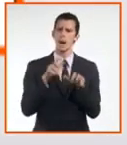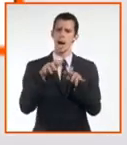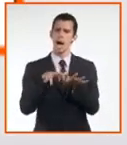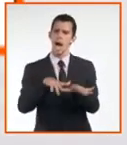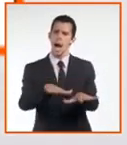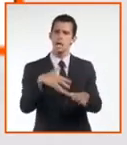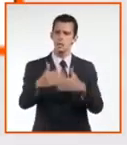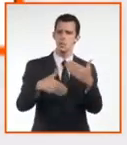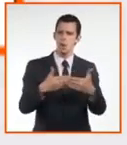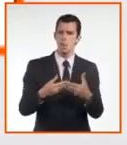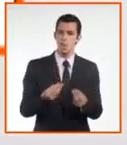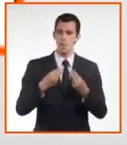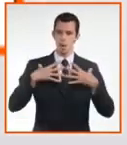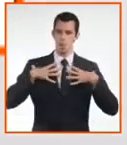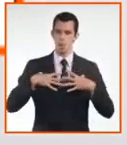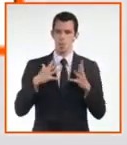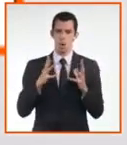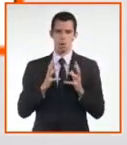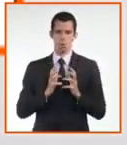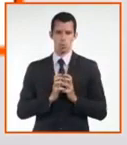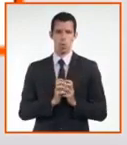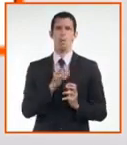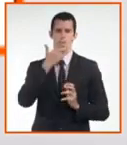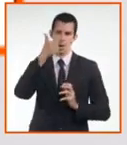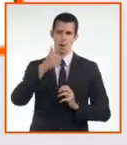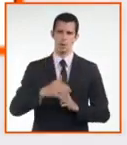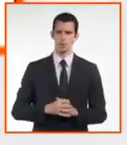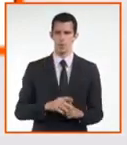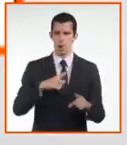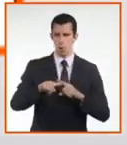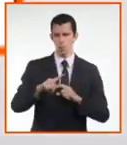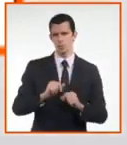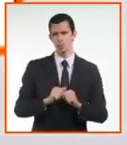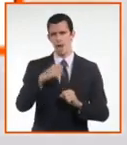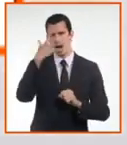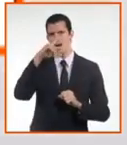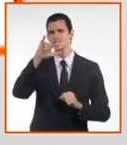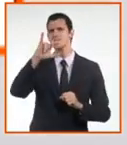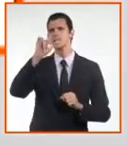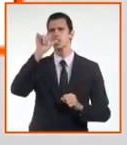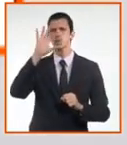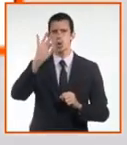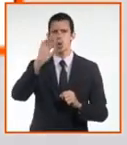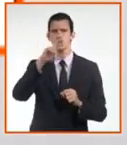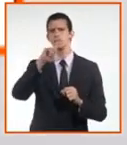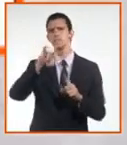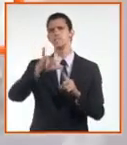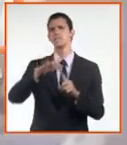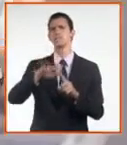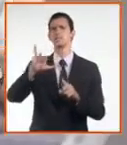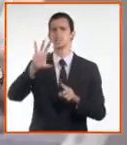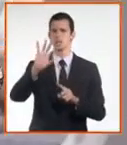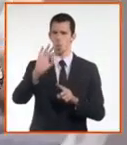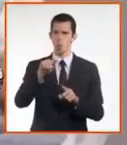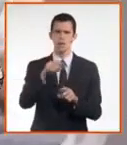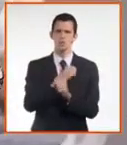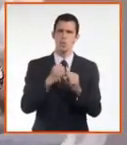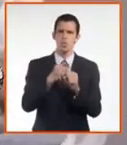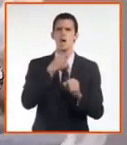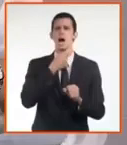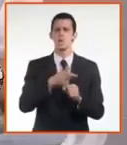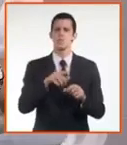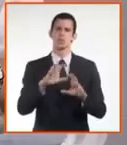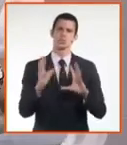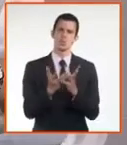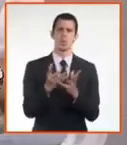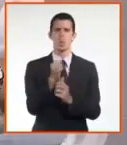también el ácido cítrico citrato de potasio es una solución oral que es recientemente también ya se